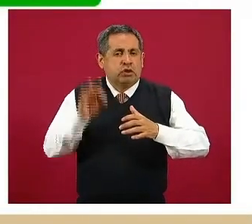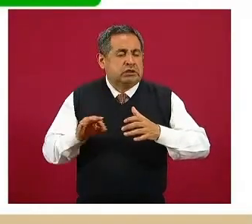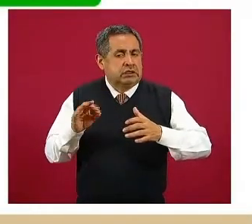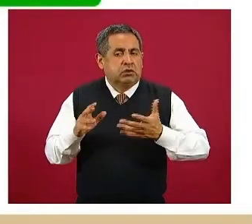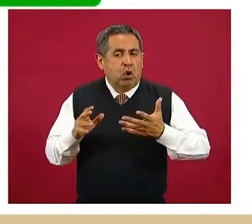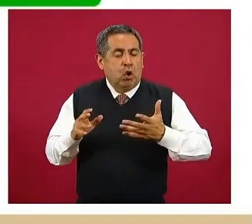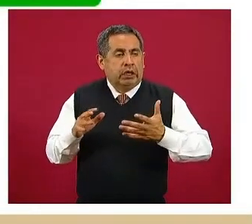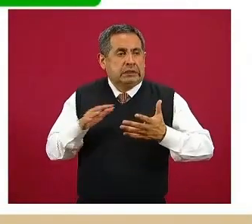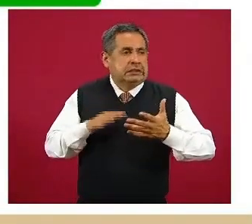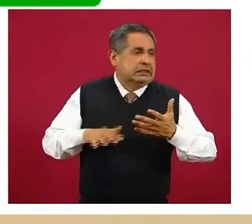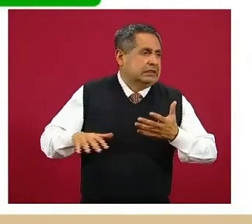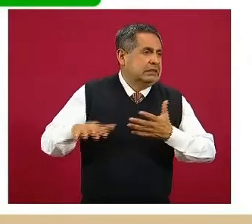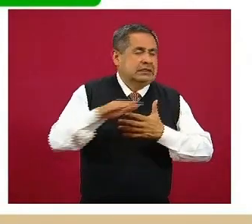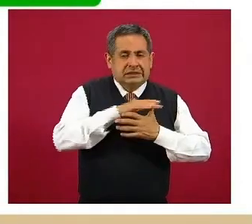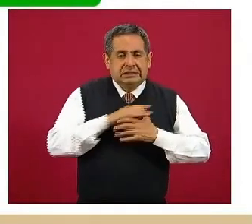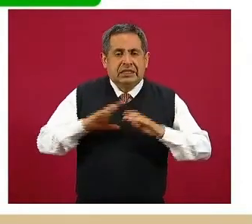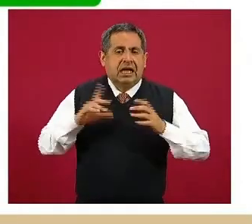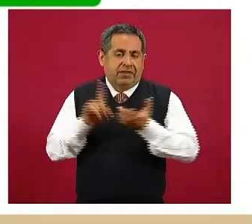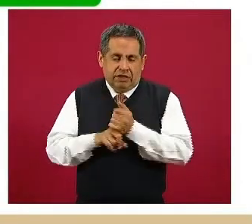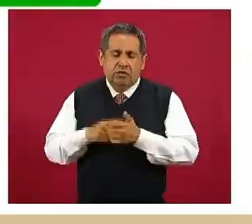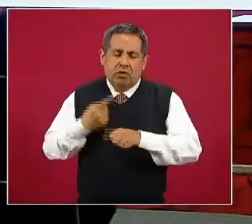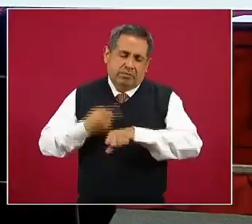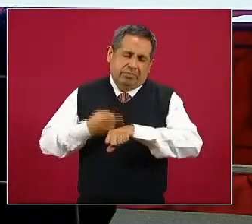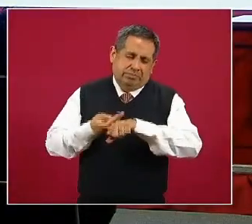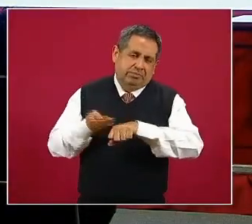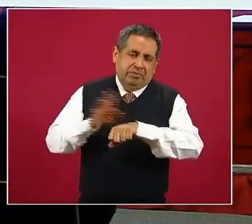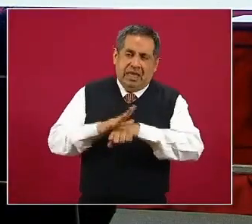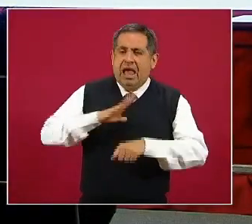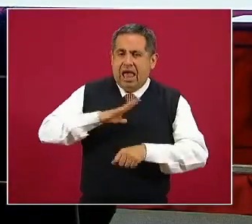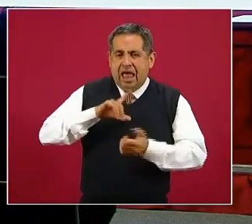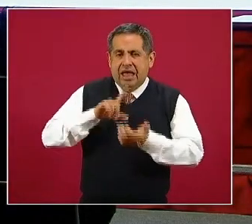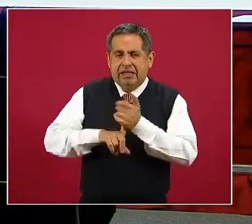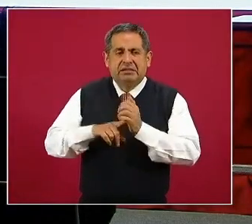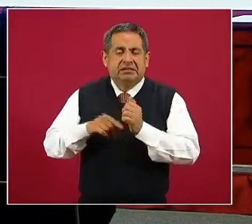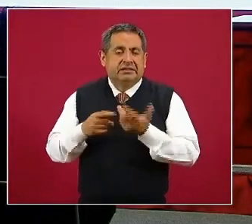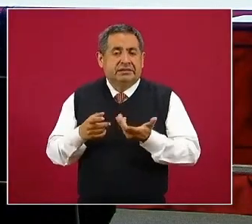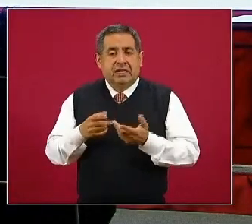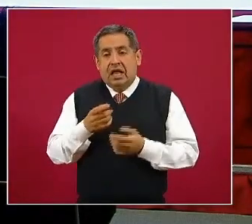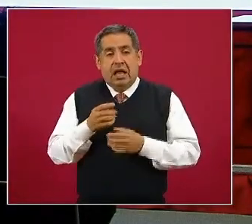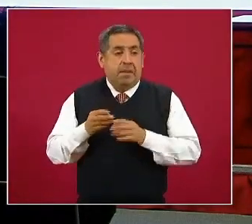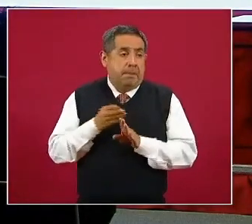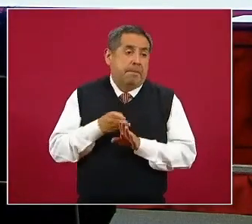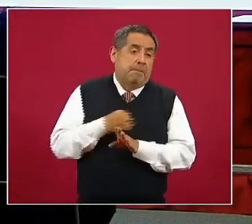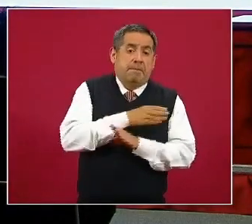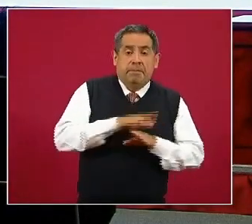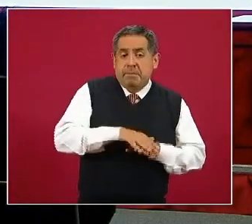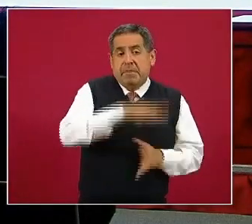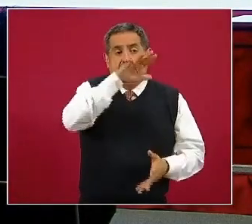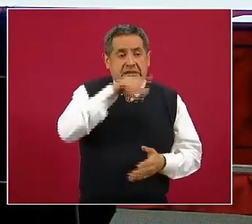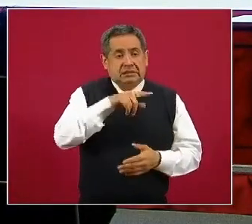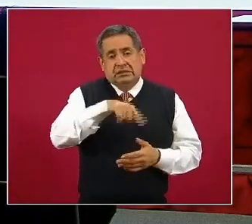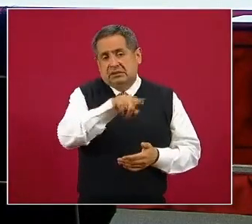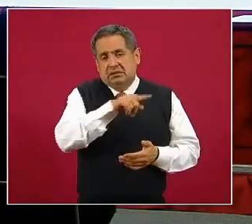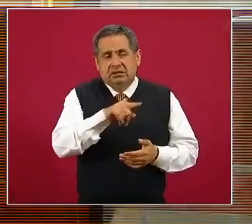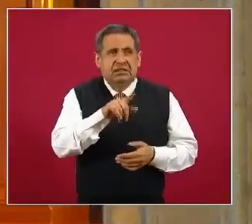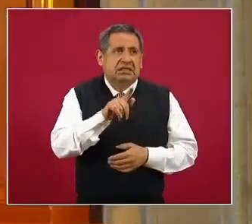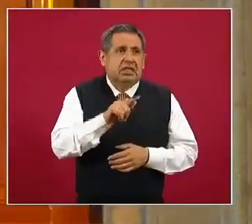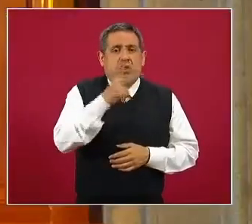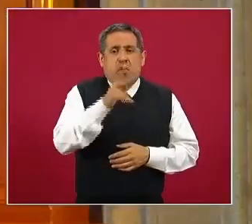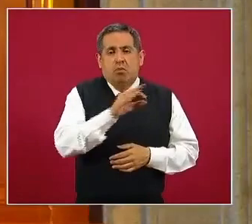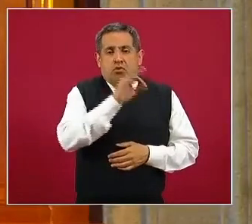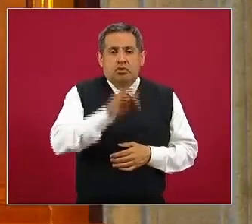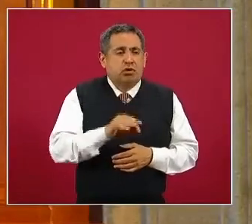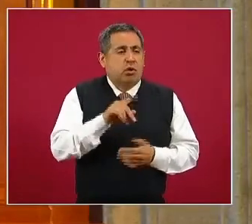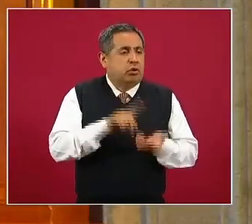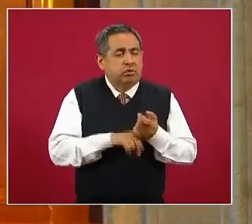de las personas representan la epidemia activa. Todas las demás, y sabemos la gran mayoría de ellas, más del